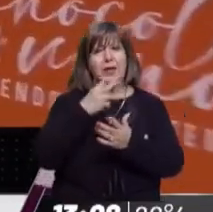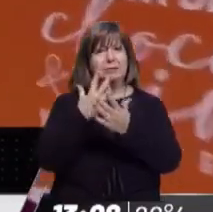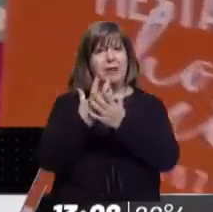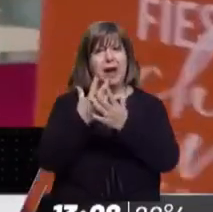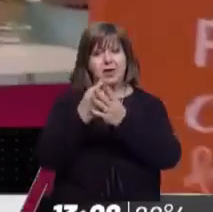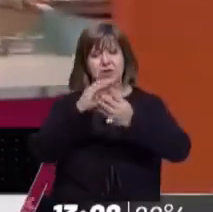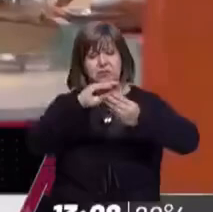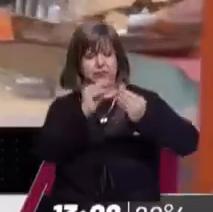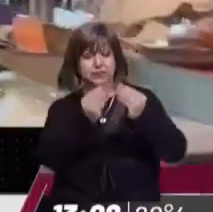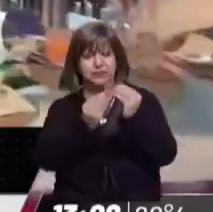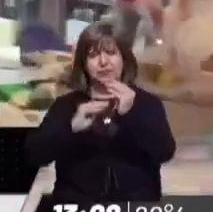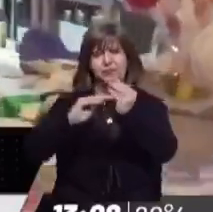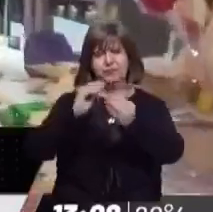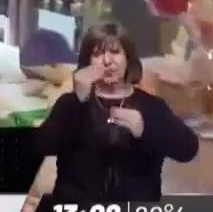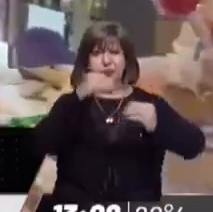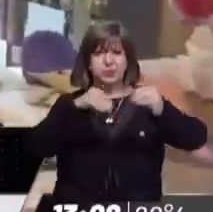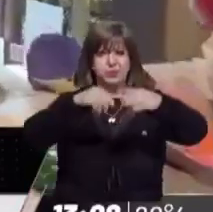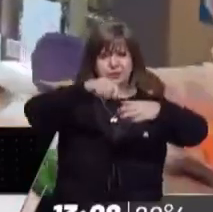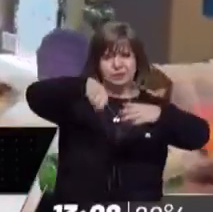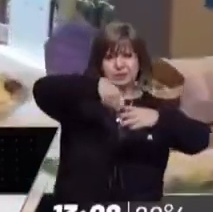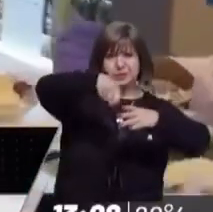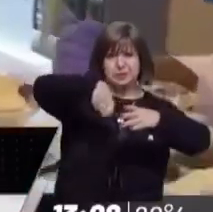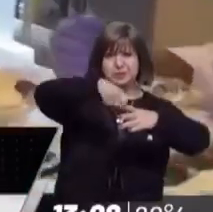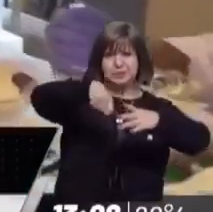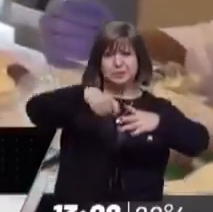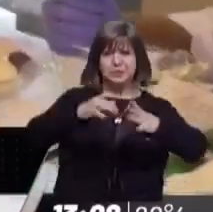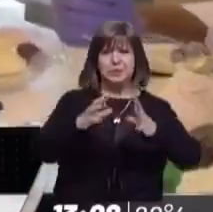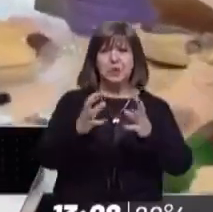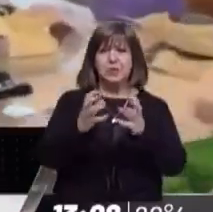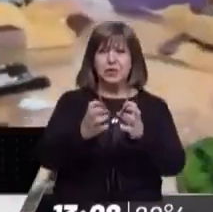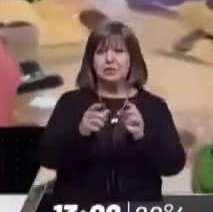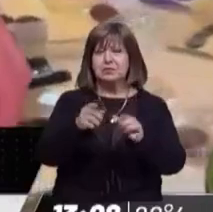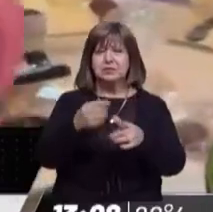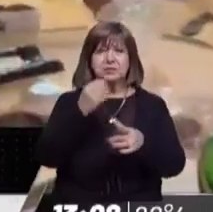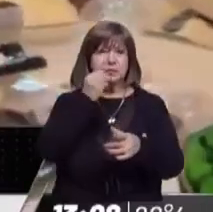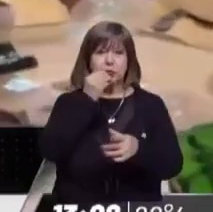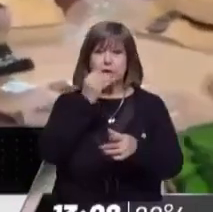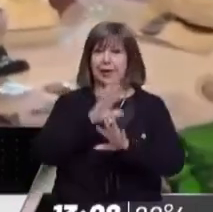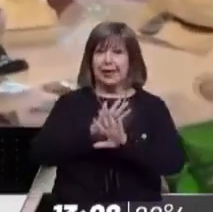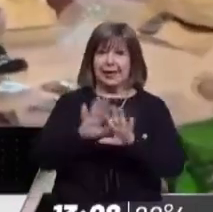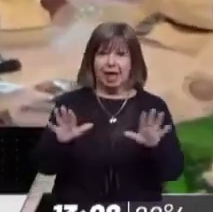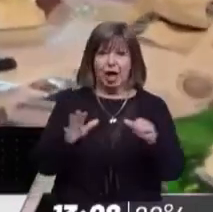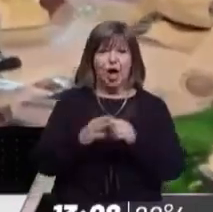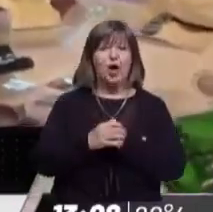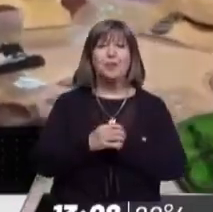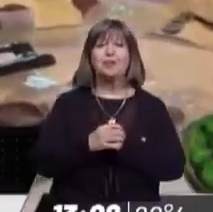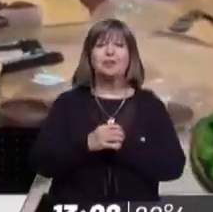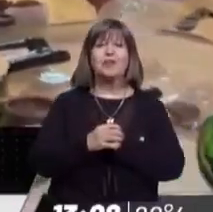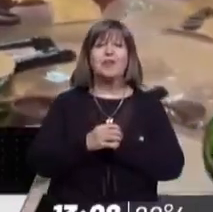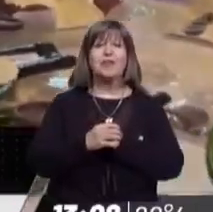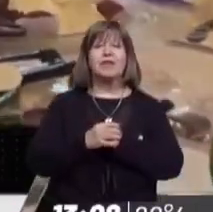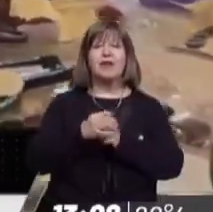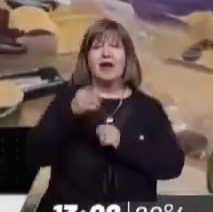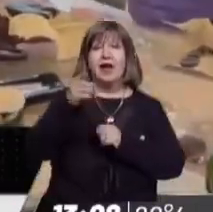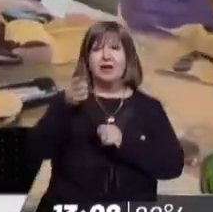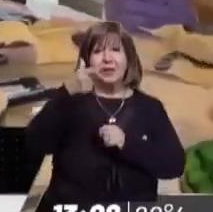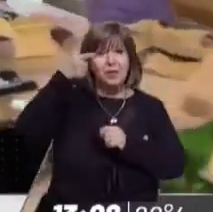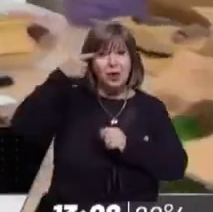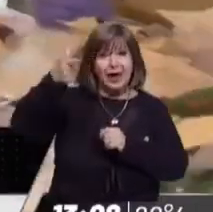que les lleve? Les voy a llevar, como estamos cerca, antes que termine el noticiero. Noelia elige. Este para vos, te lo has